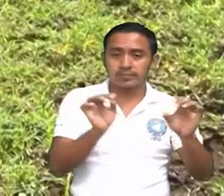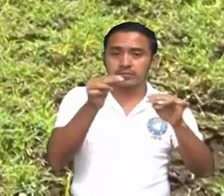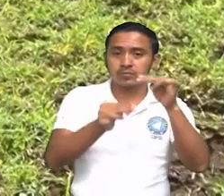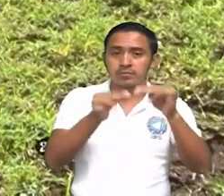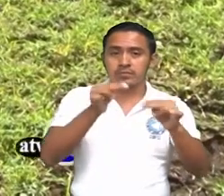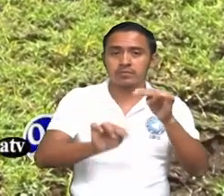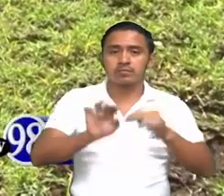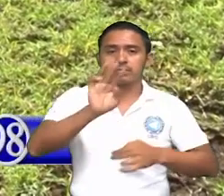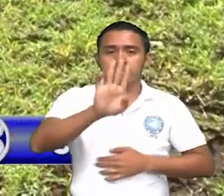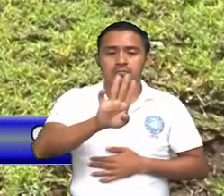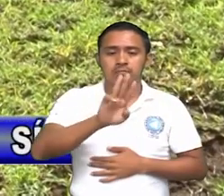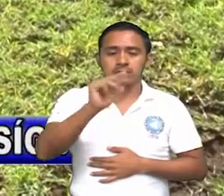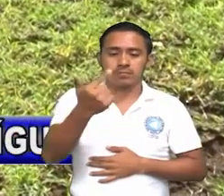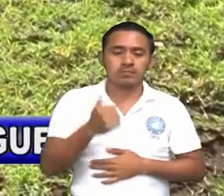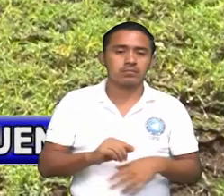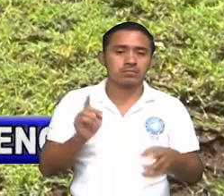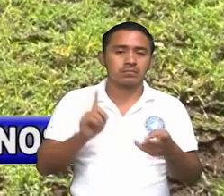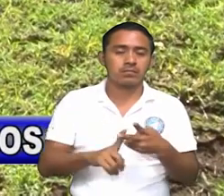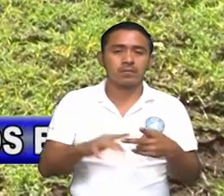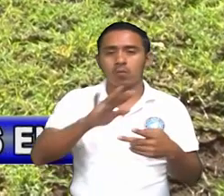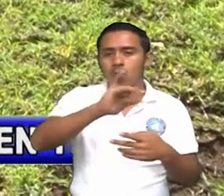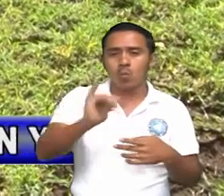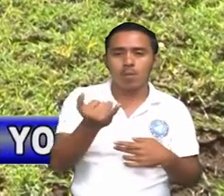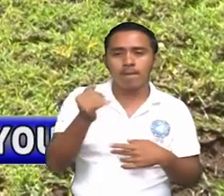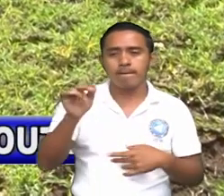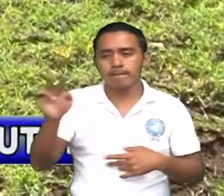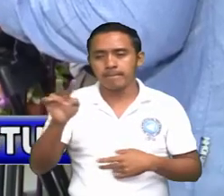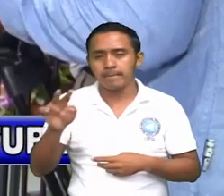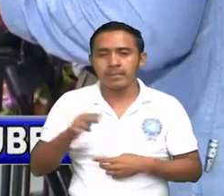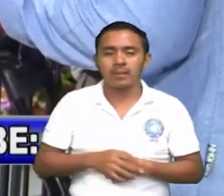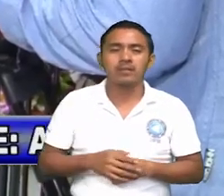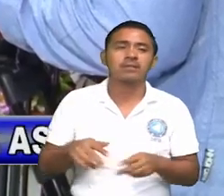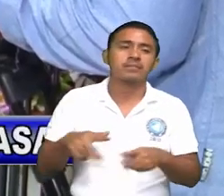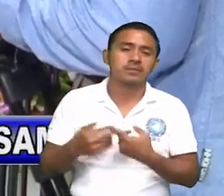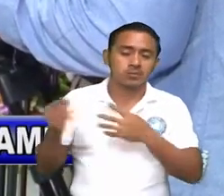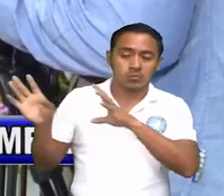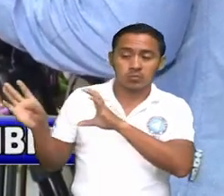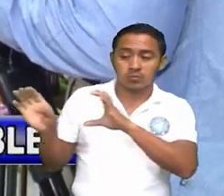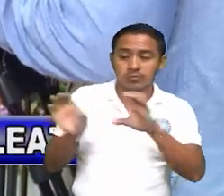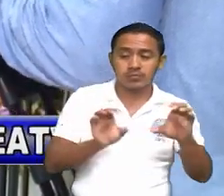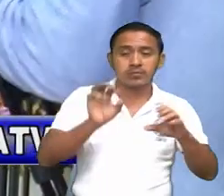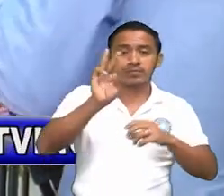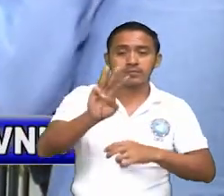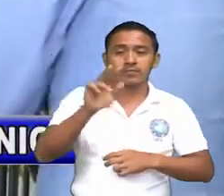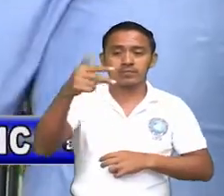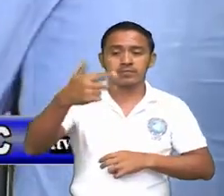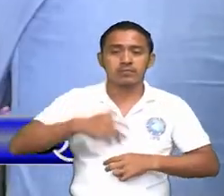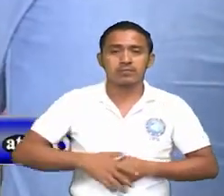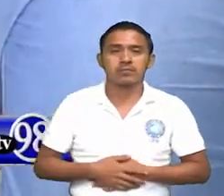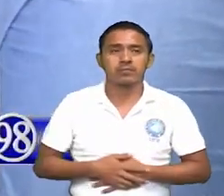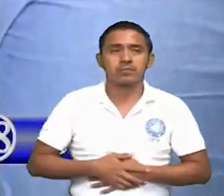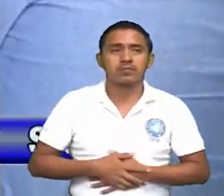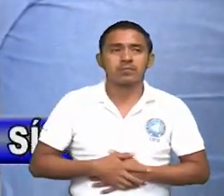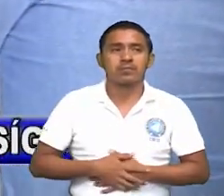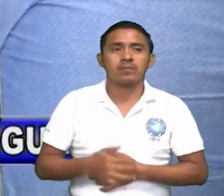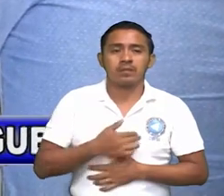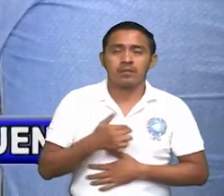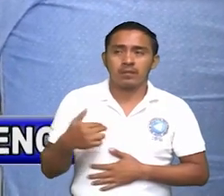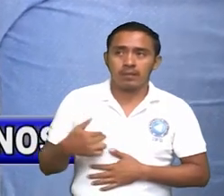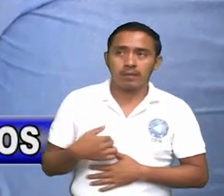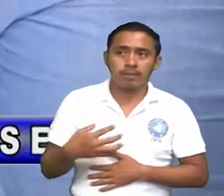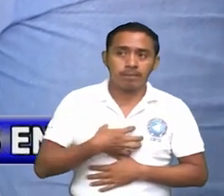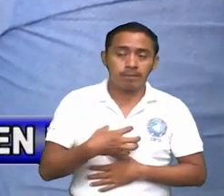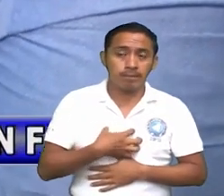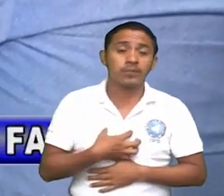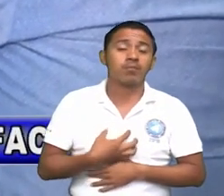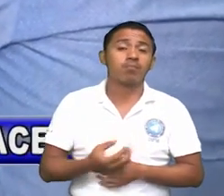tropical número 37 y entre el jueves y viernes el país será afectado por la onda número 38, las que generarán lluvias